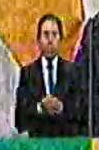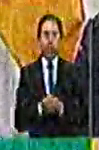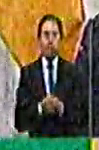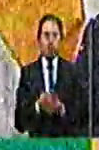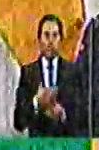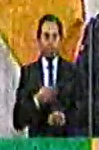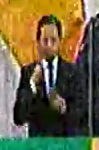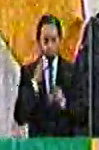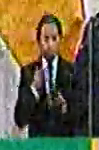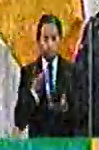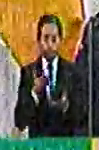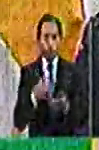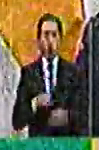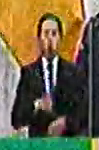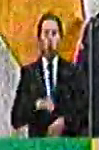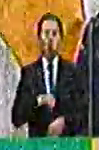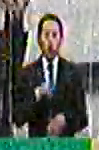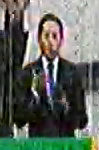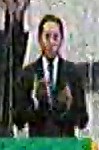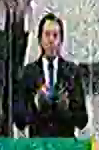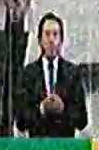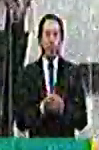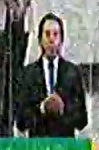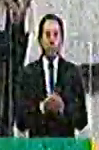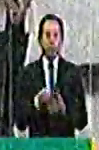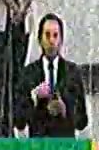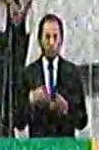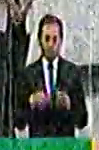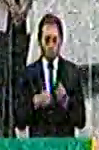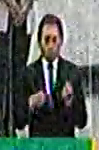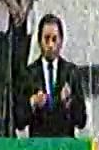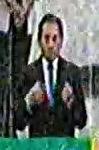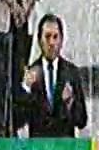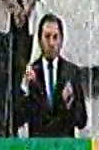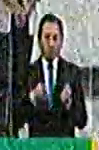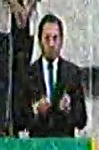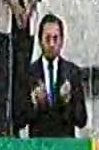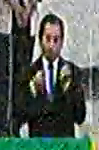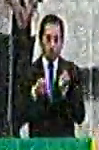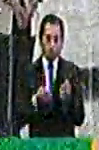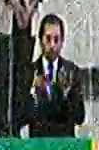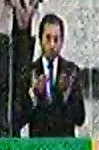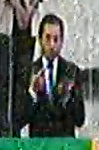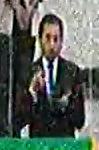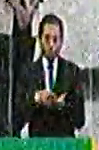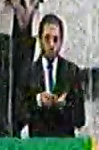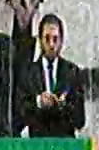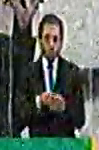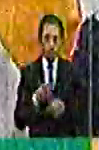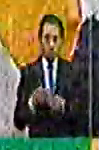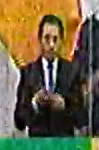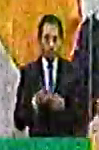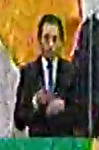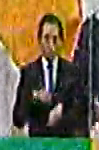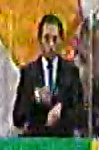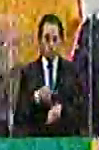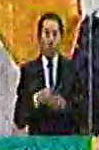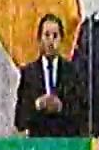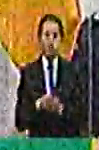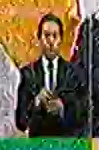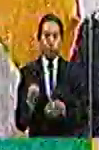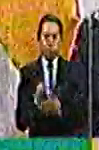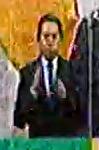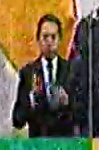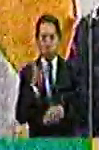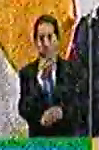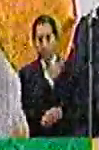mí es un honor, para mí es un orgullo hacerte la entrega del bastón de mando en estas pocas horas. Juan Ramón, el ministro de la